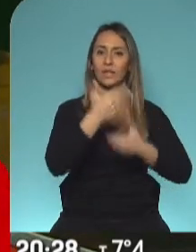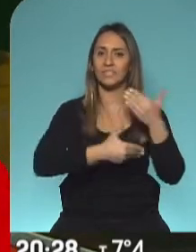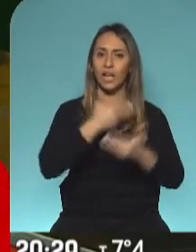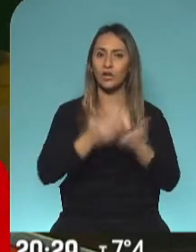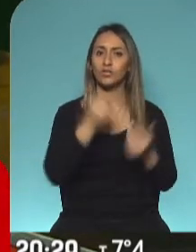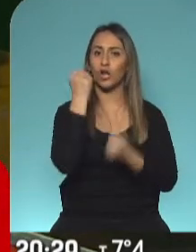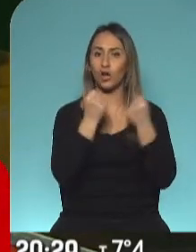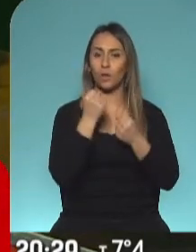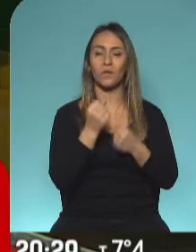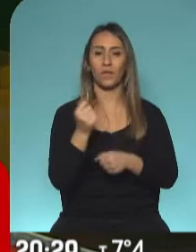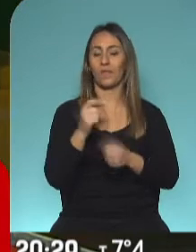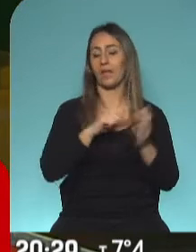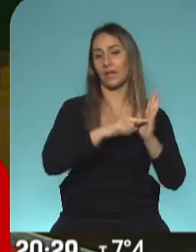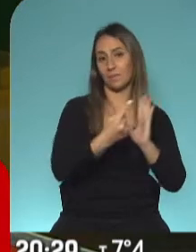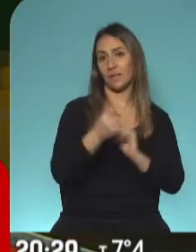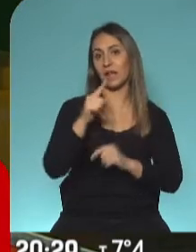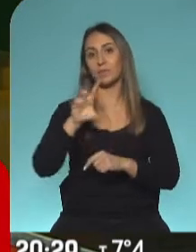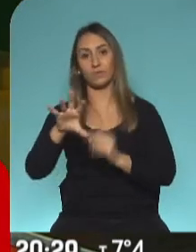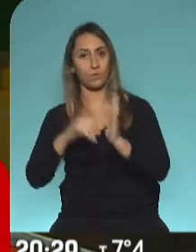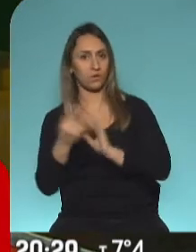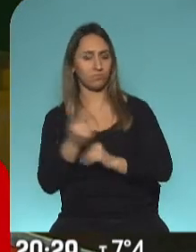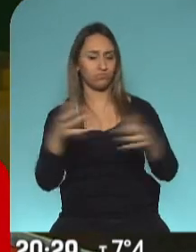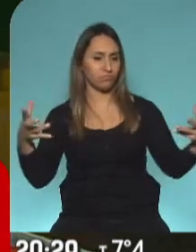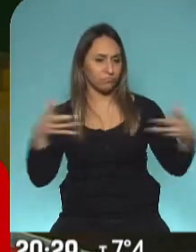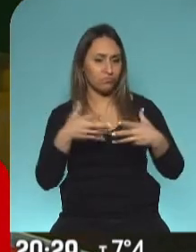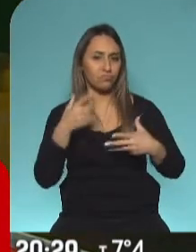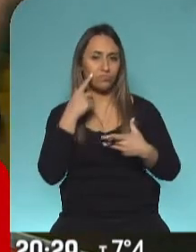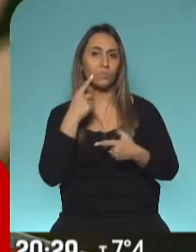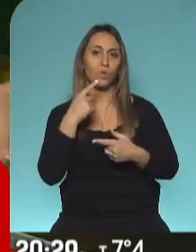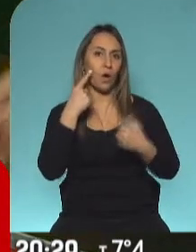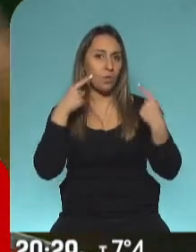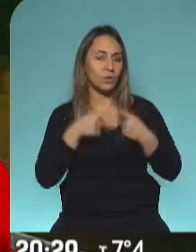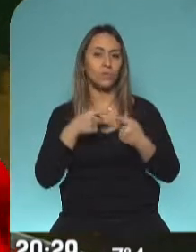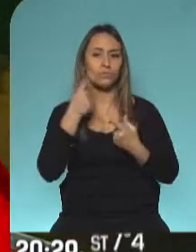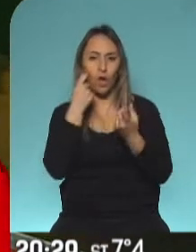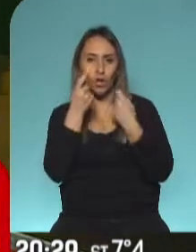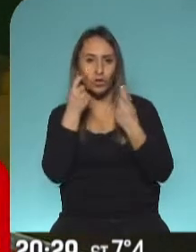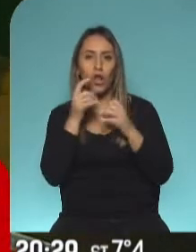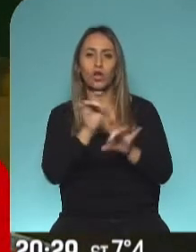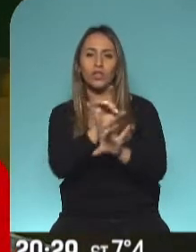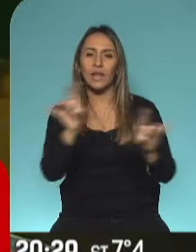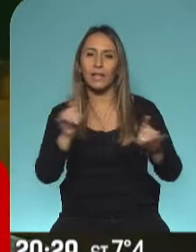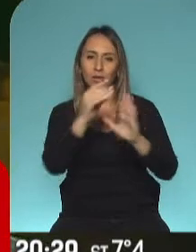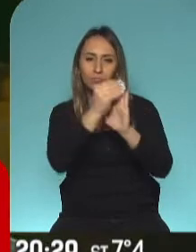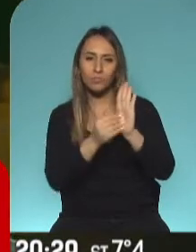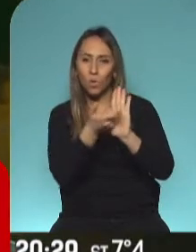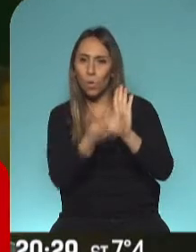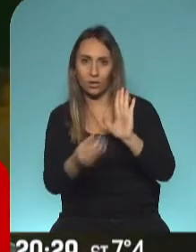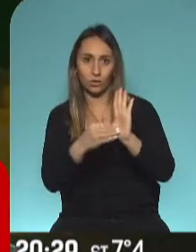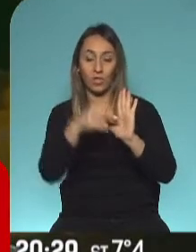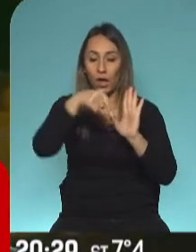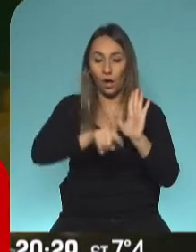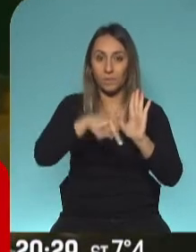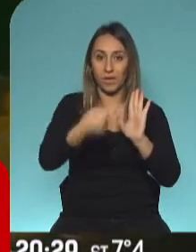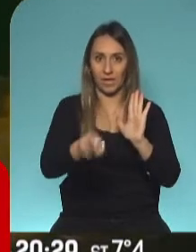ambas jurisdicciones monitorear la evolución de los contagios tanto del día de hoy del día de mañana pero también